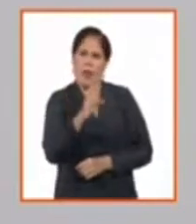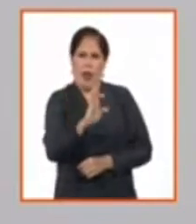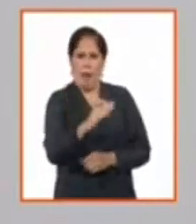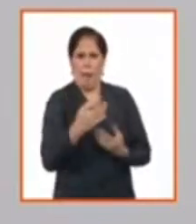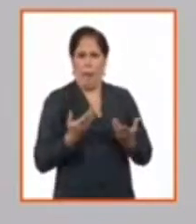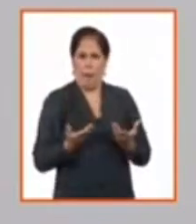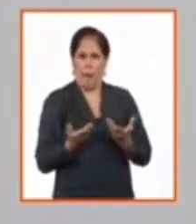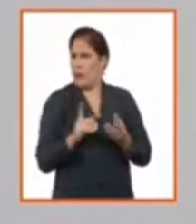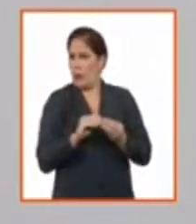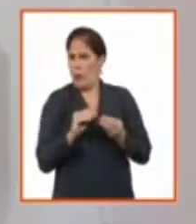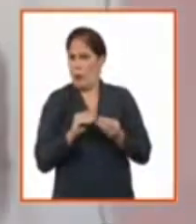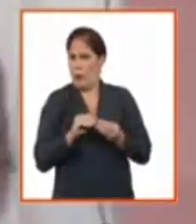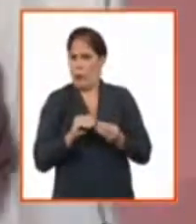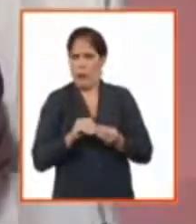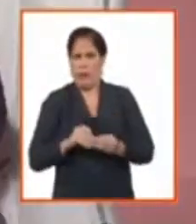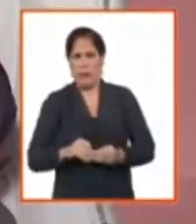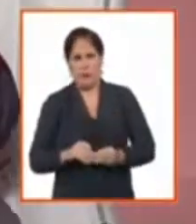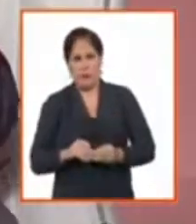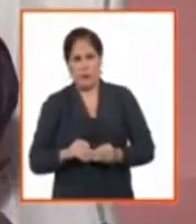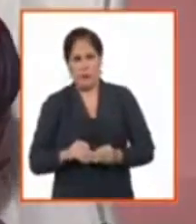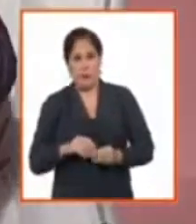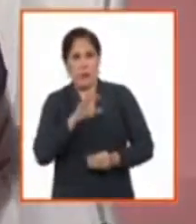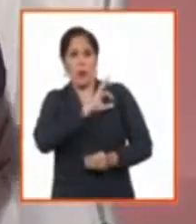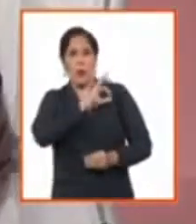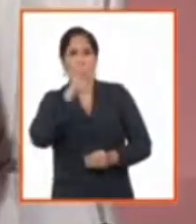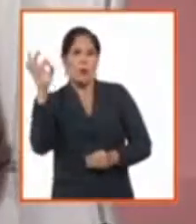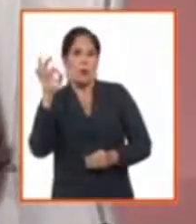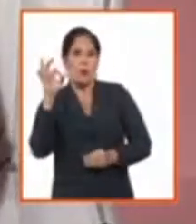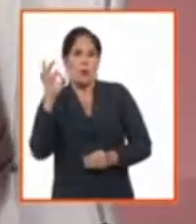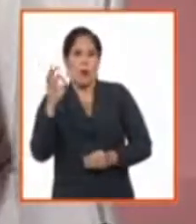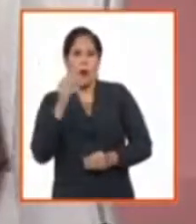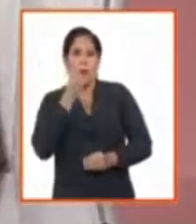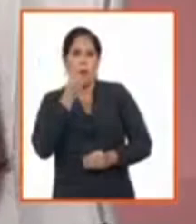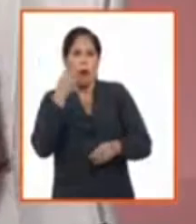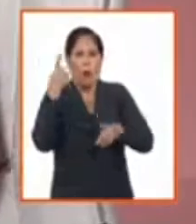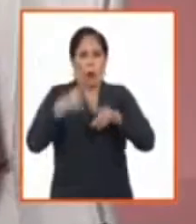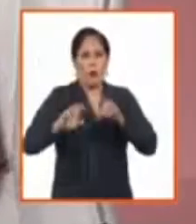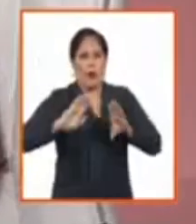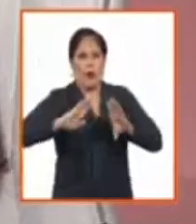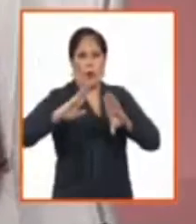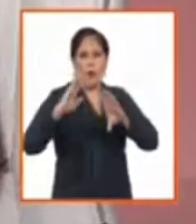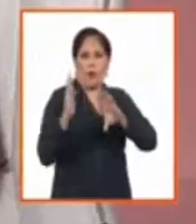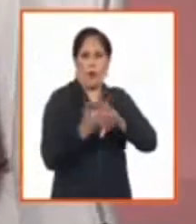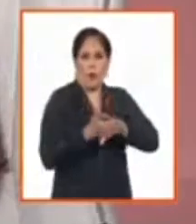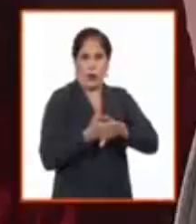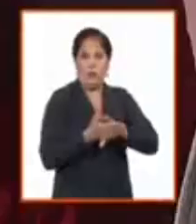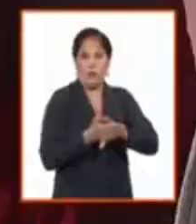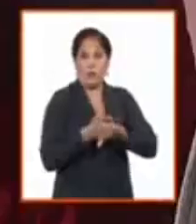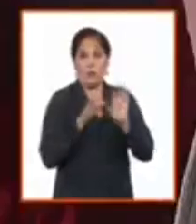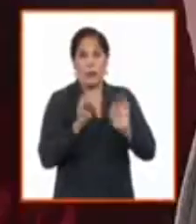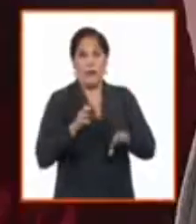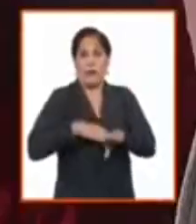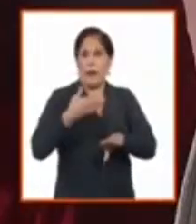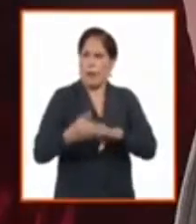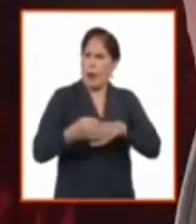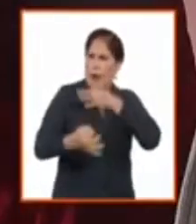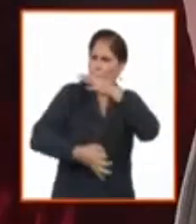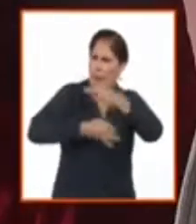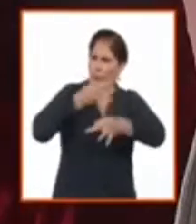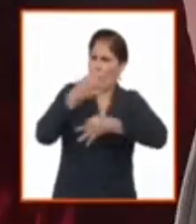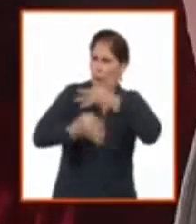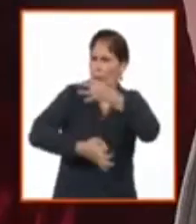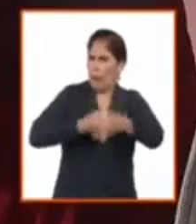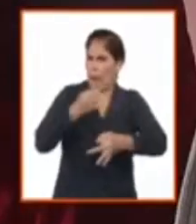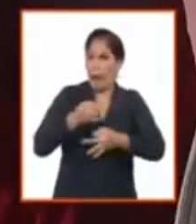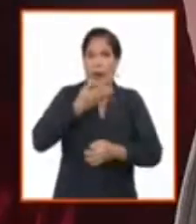también de los oídos sordos decir jamás escucharles la otra gran condena y además además que después podemos un poquito eso pero pero